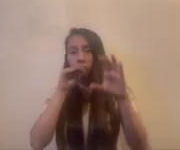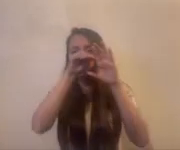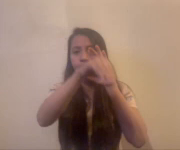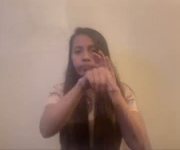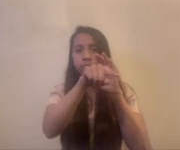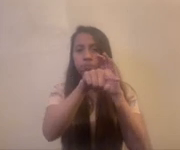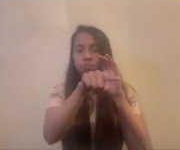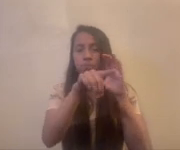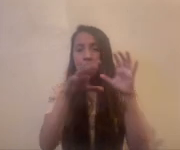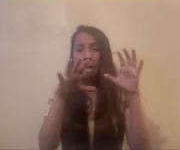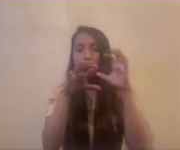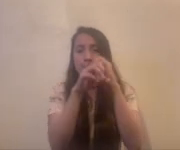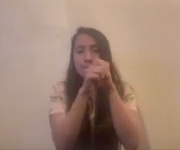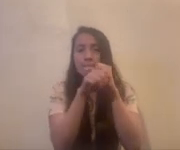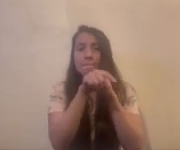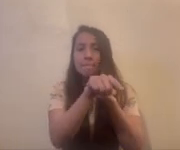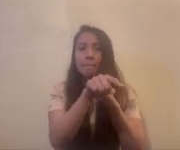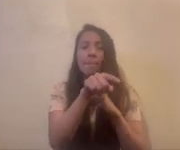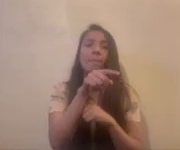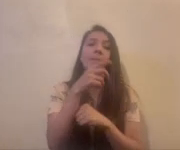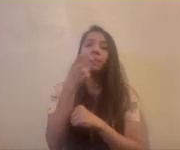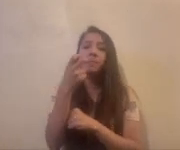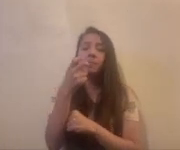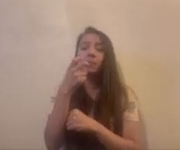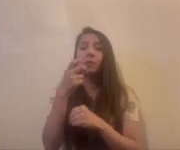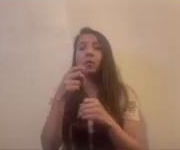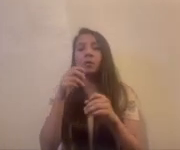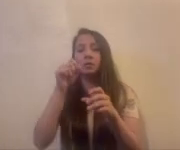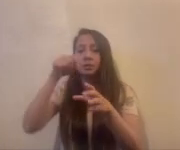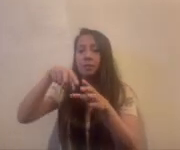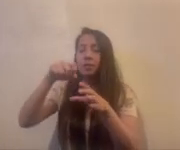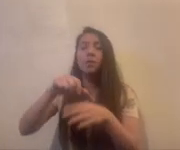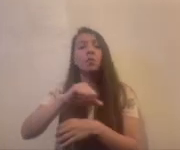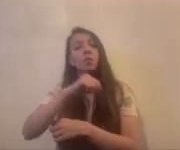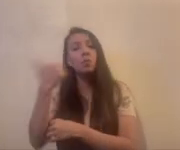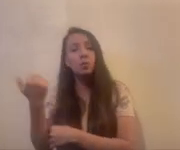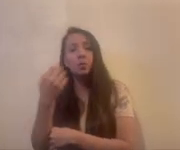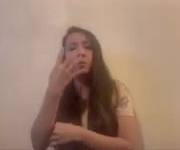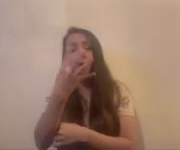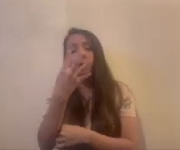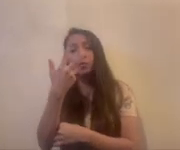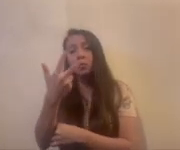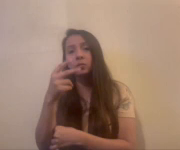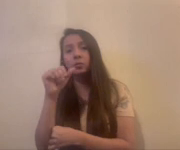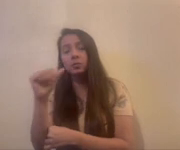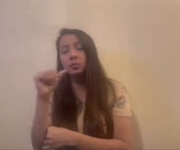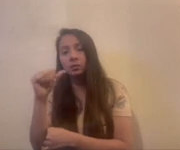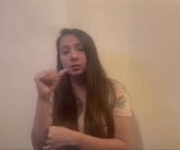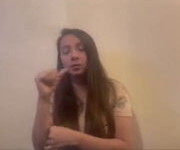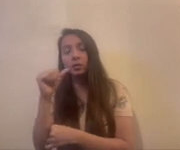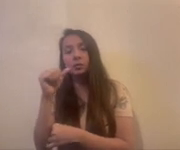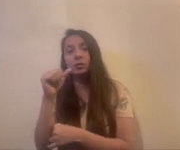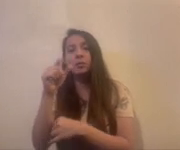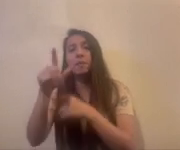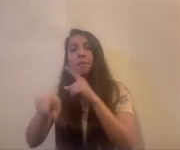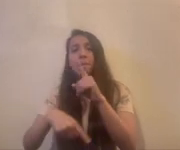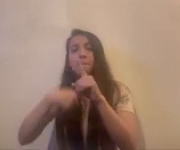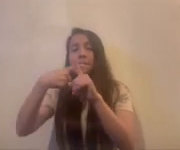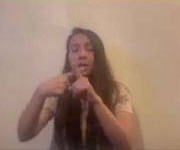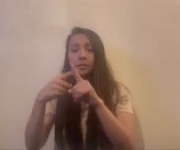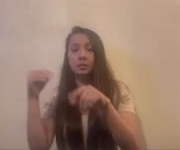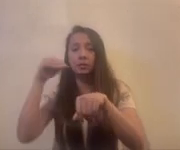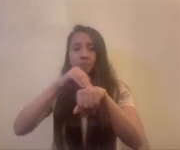y hemos repetido esa misma experimentación con otro grupo de semillas de 4, 8 y 16 horas de vacío, más la